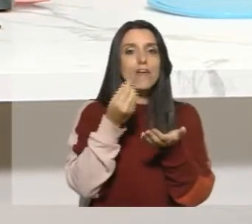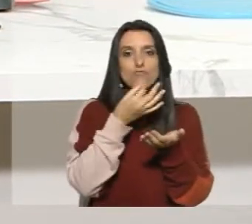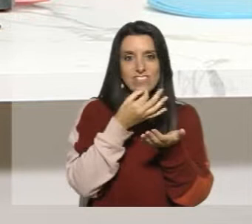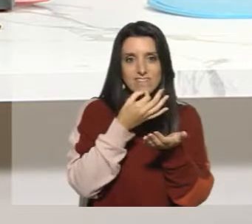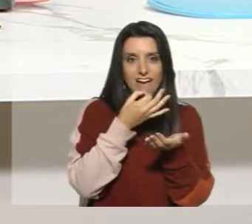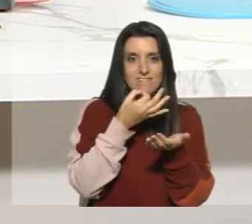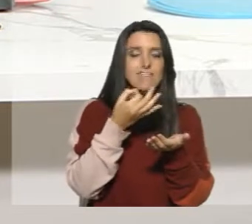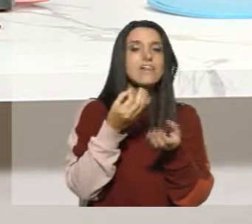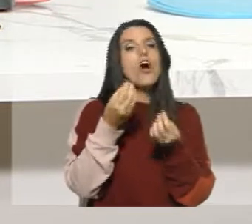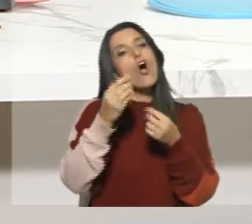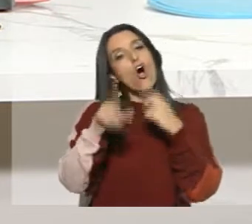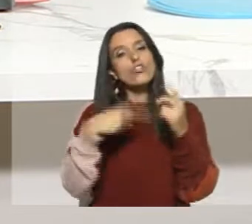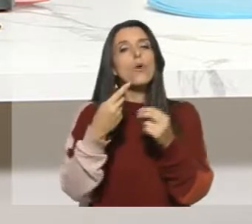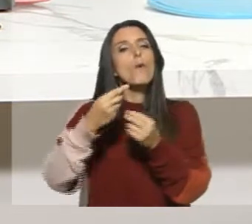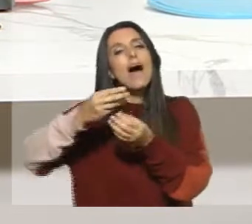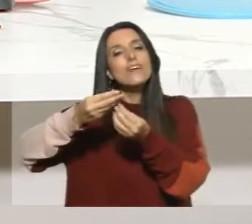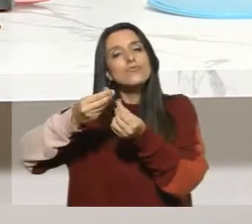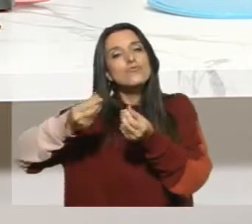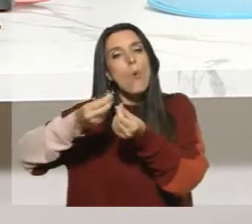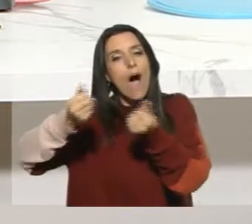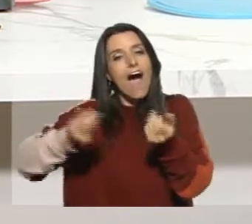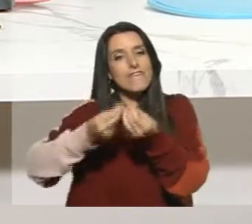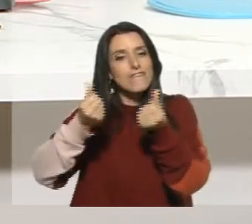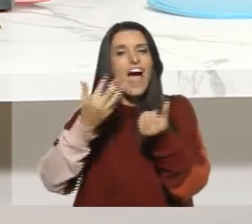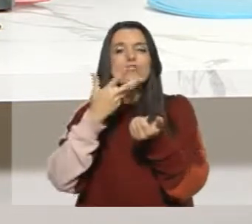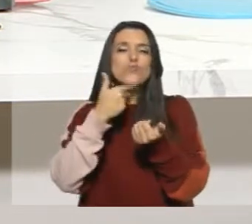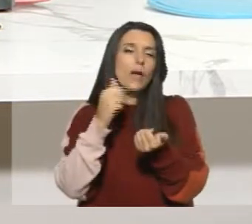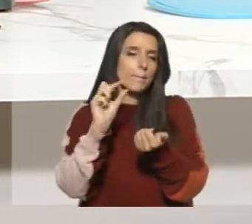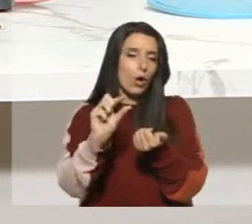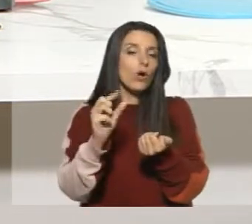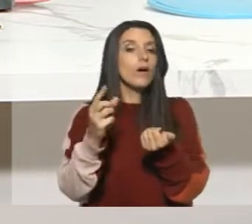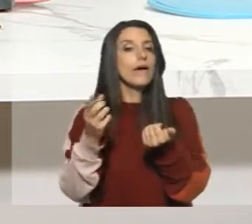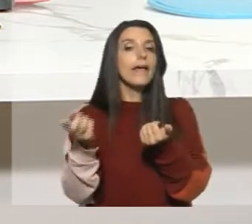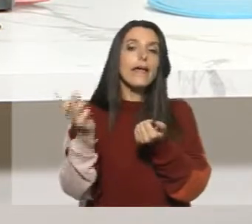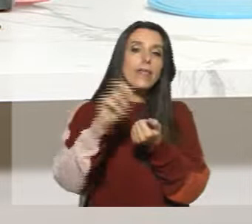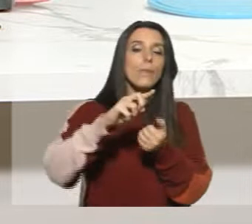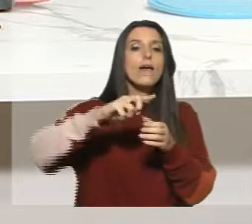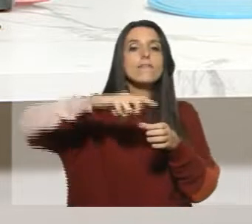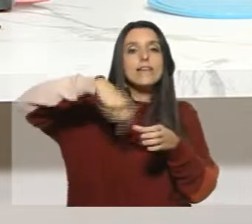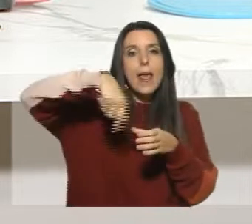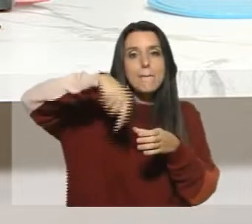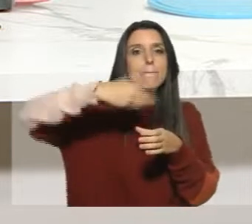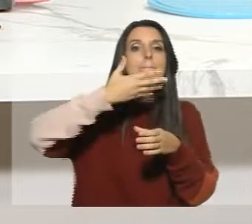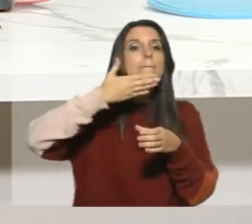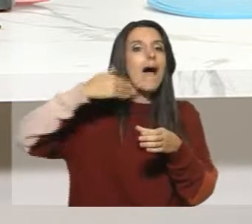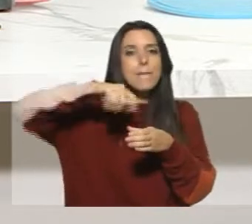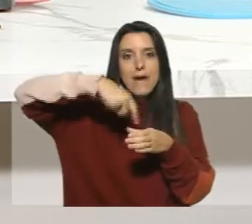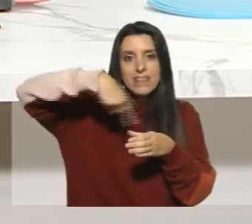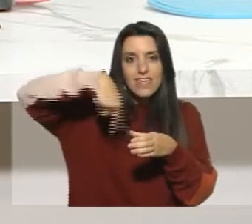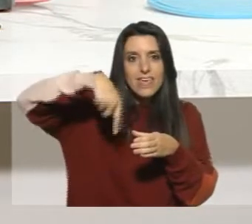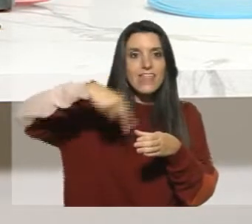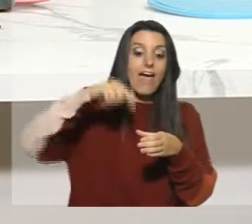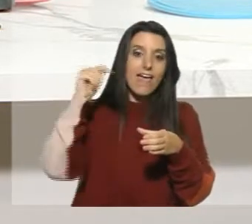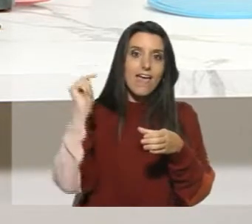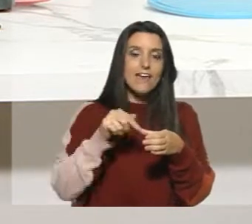frutillas, como para bajar un poquito el azúcar que tiene, lleva bastante menos azúcar. Y después lleva una crema batida que te vamos a dar los tips para que la crema